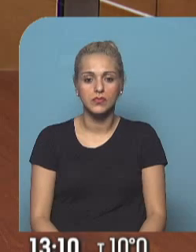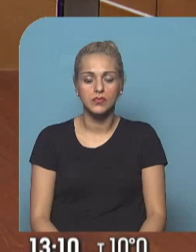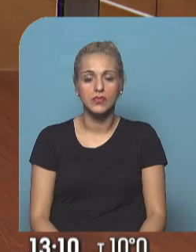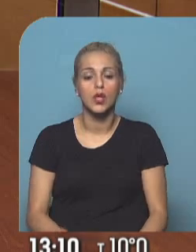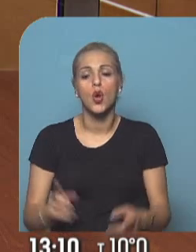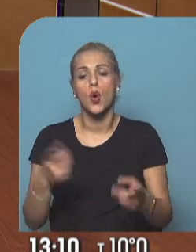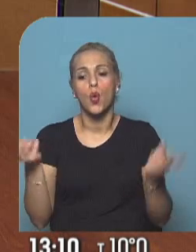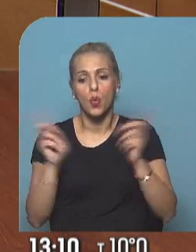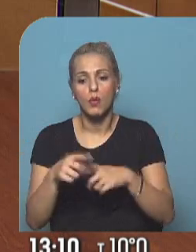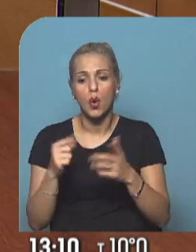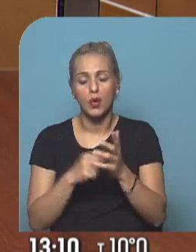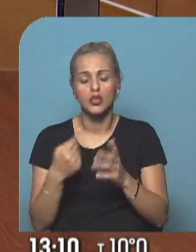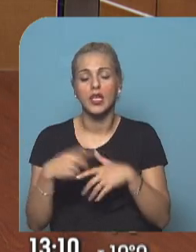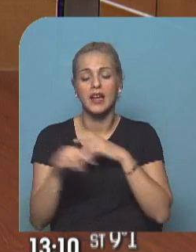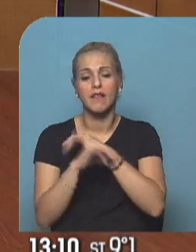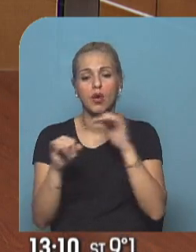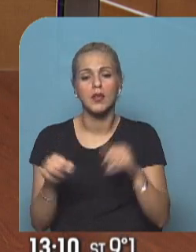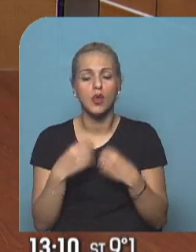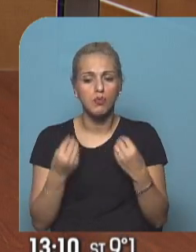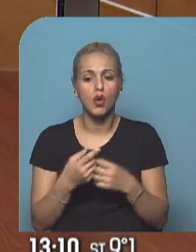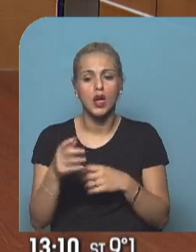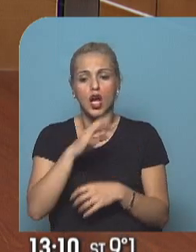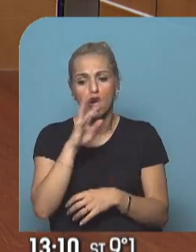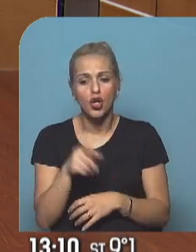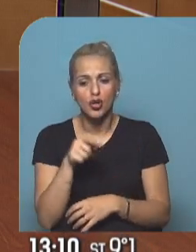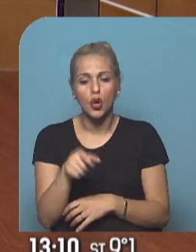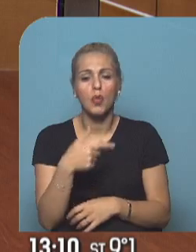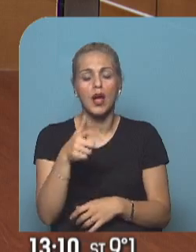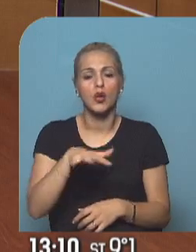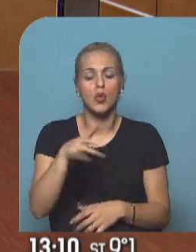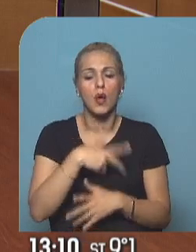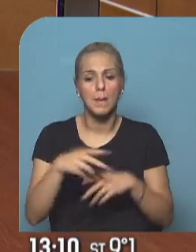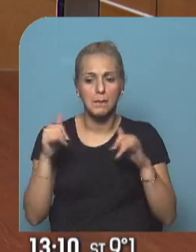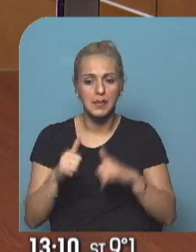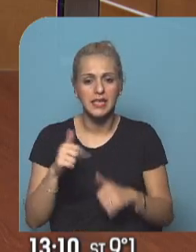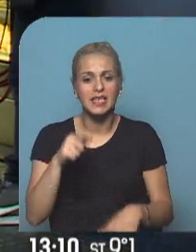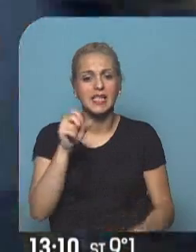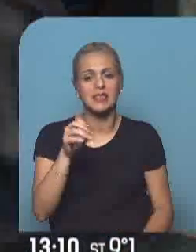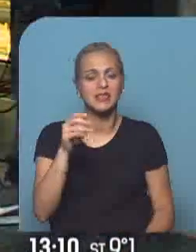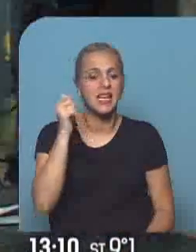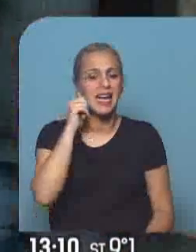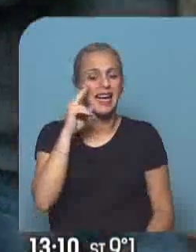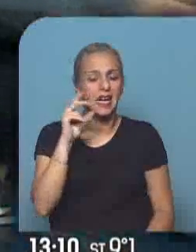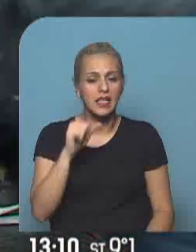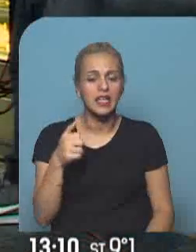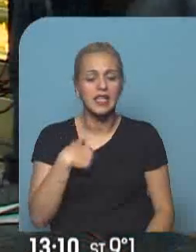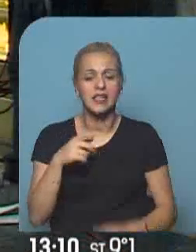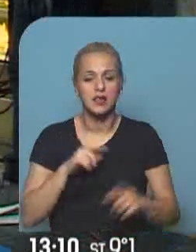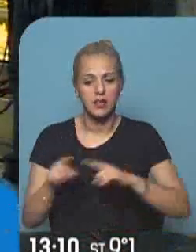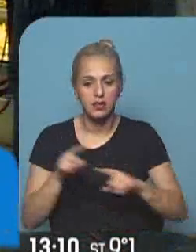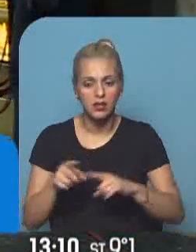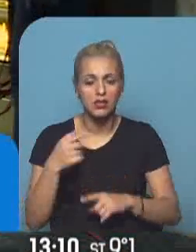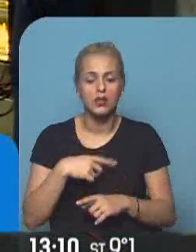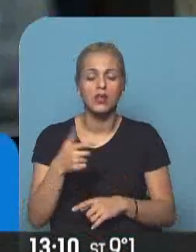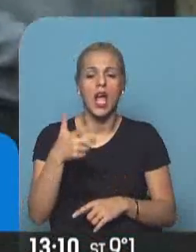Volvemos a Buenos Aires con la información porque robaron en la tradicional pizzería Guerrín. El gerente fue torturado con una abrochadora.